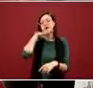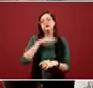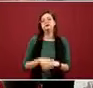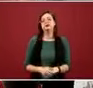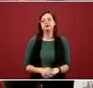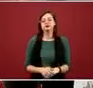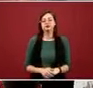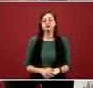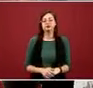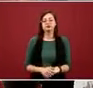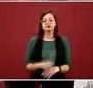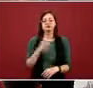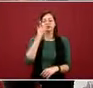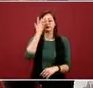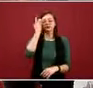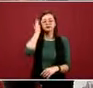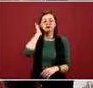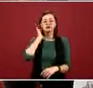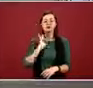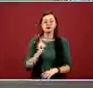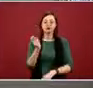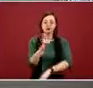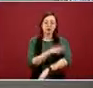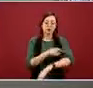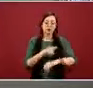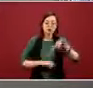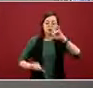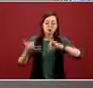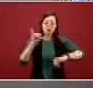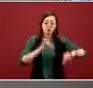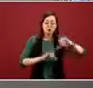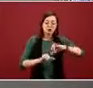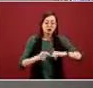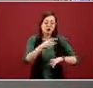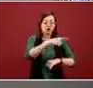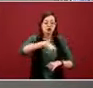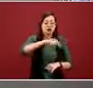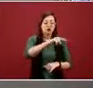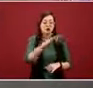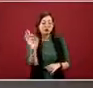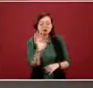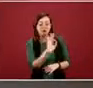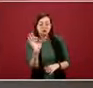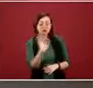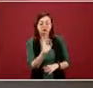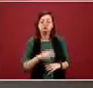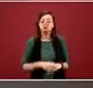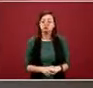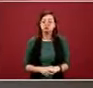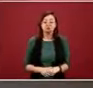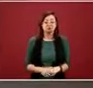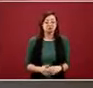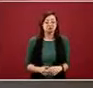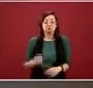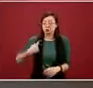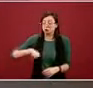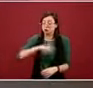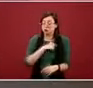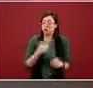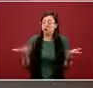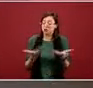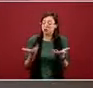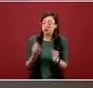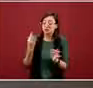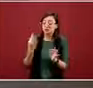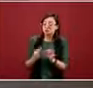que comenta de las pruebas dirigidas a los casos sospechosos, es exactamente lo que hemos hecho